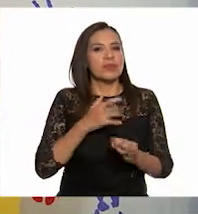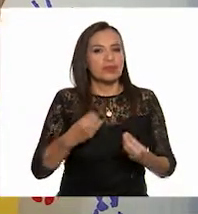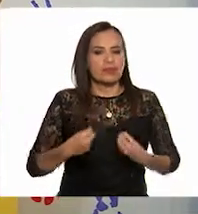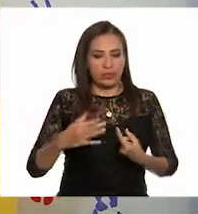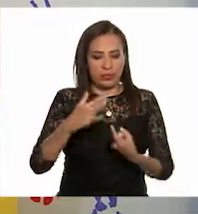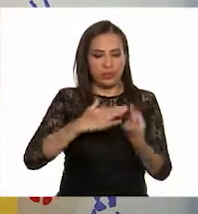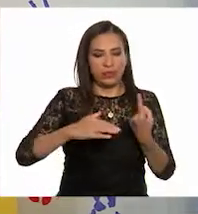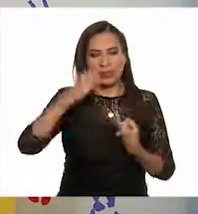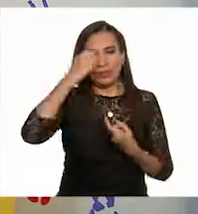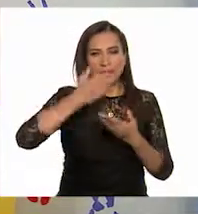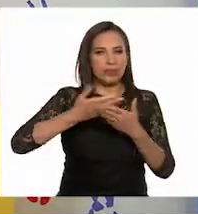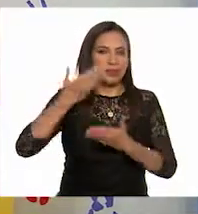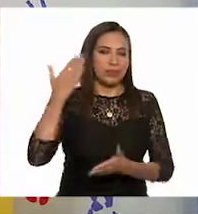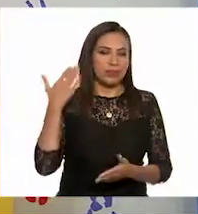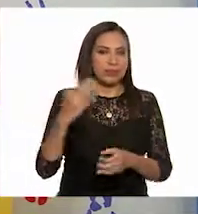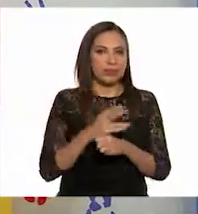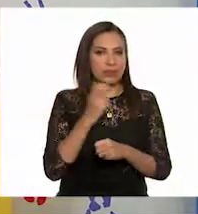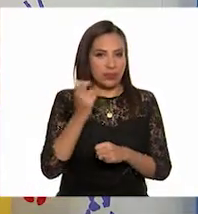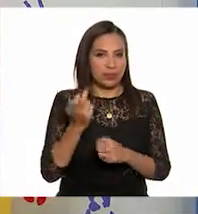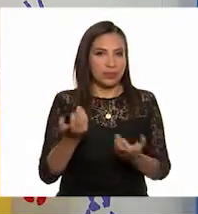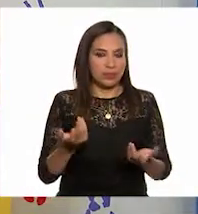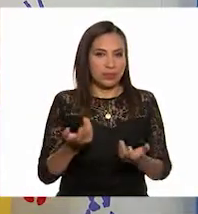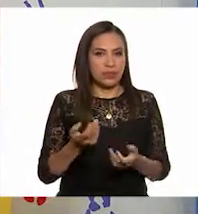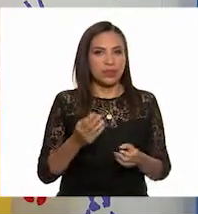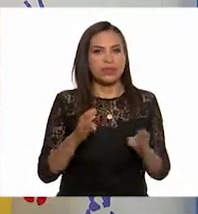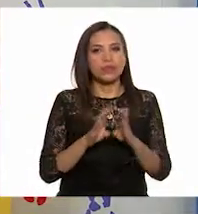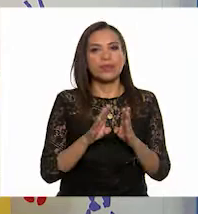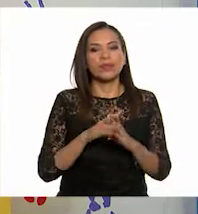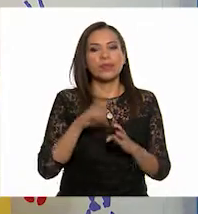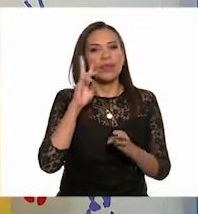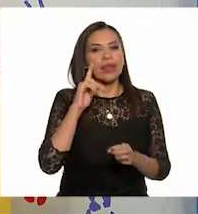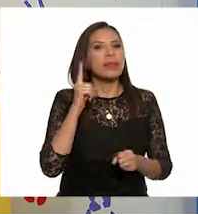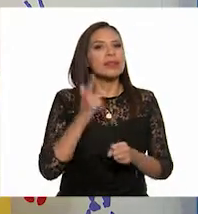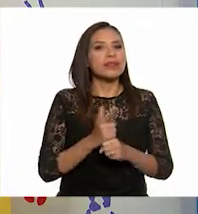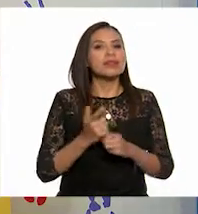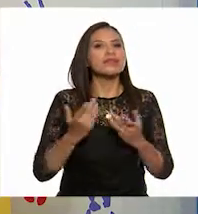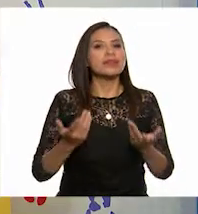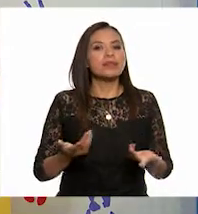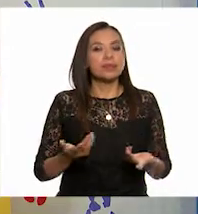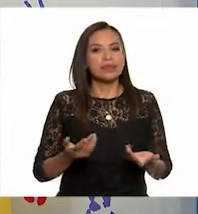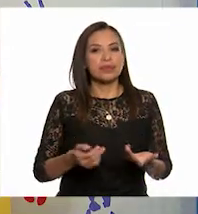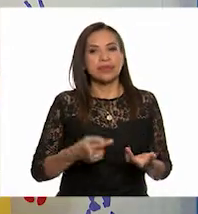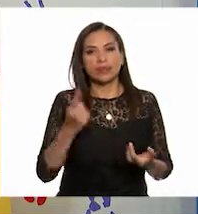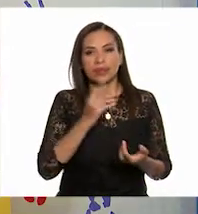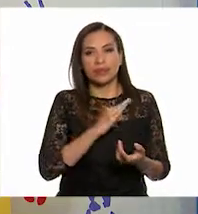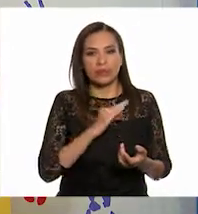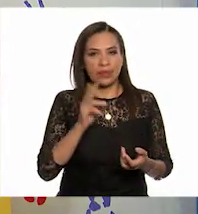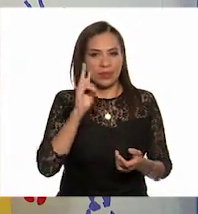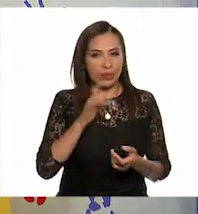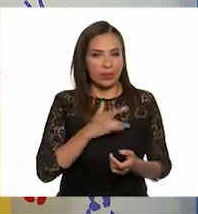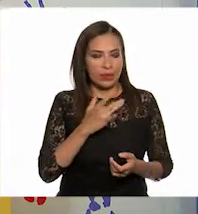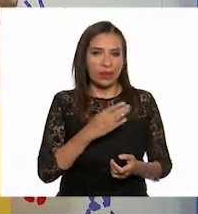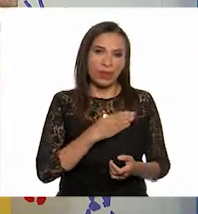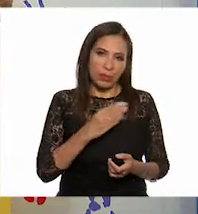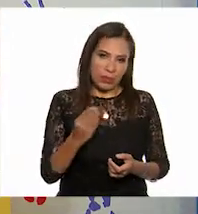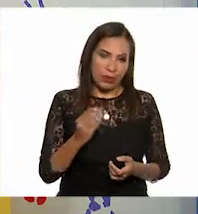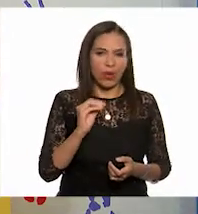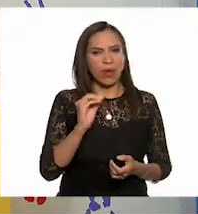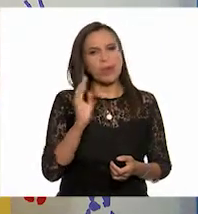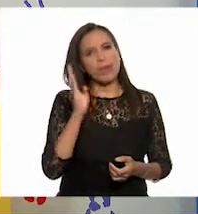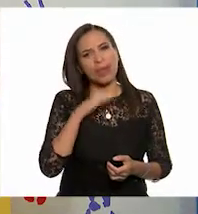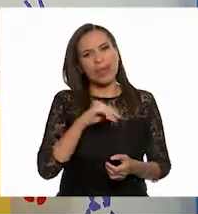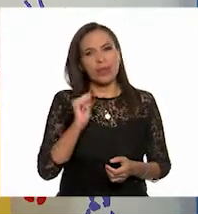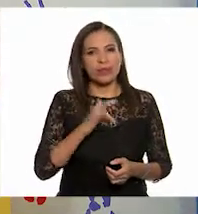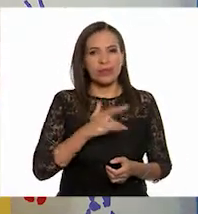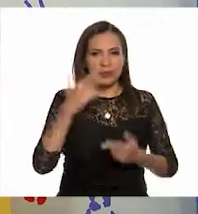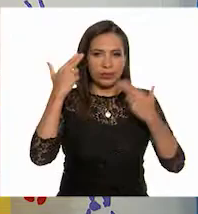o experiencias pasadas. Así que, ¿cómo darnos cuenta qué es lo que nos pone de buen humor o de mal humor